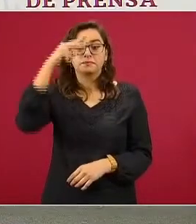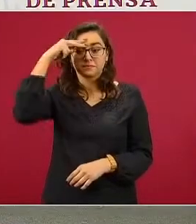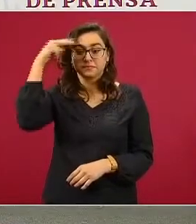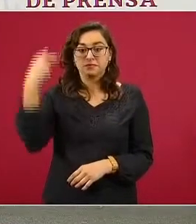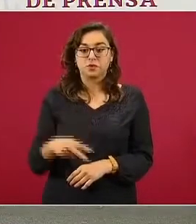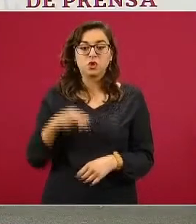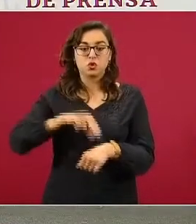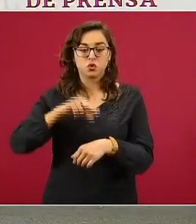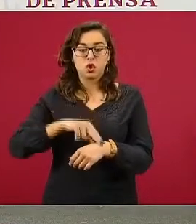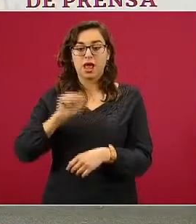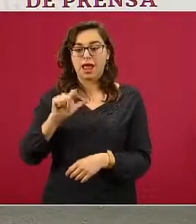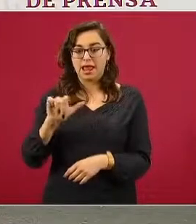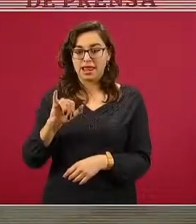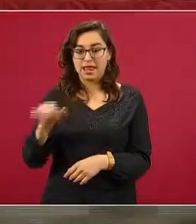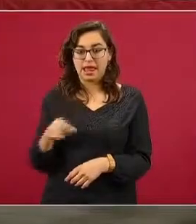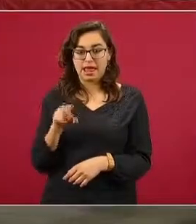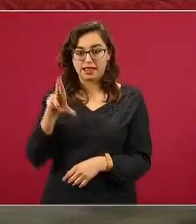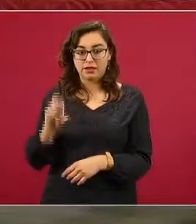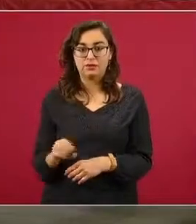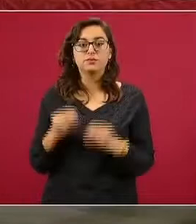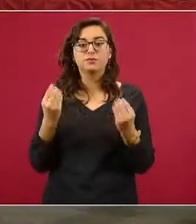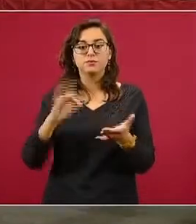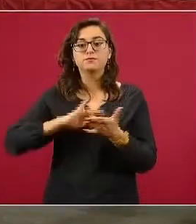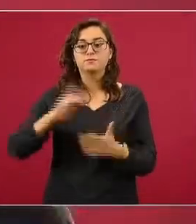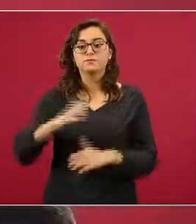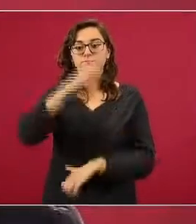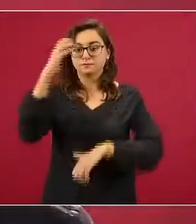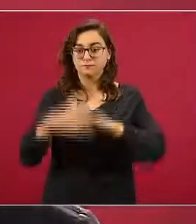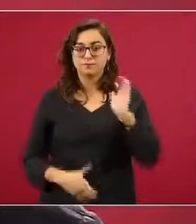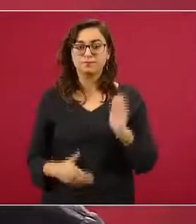doctor Alejandro Cravioto. Muchas gracias, pues aquí